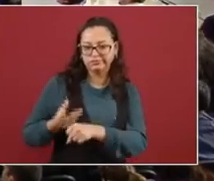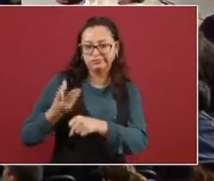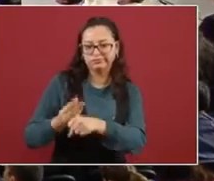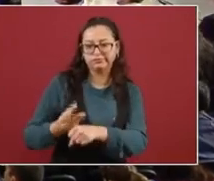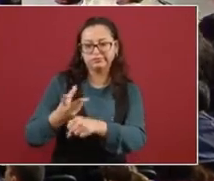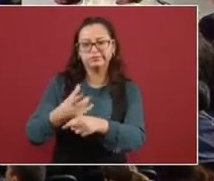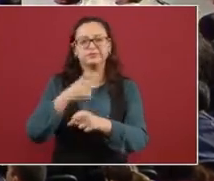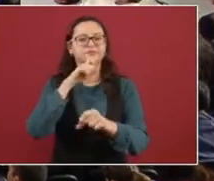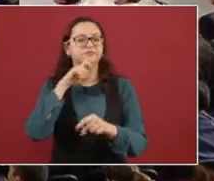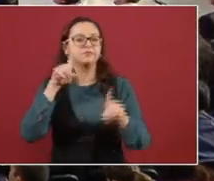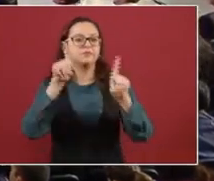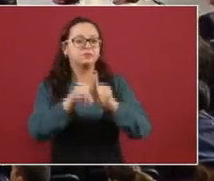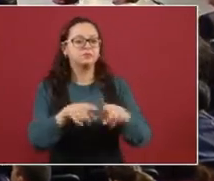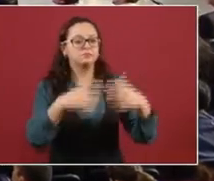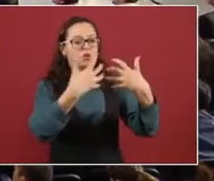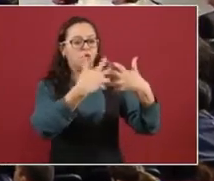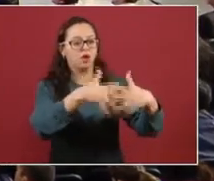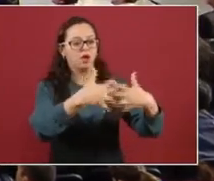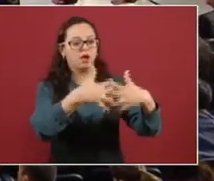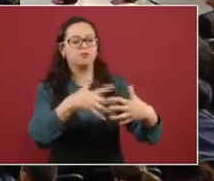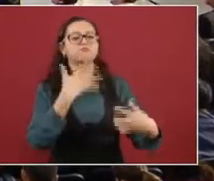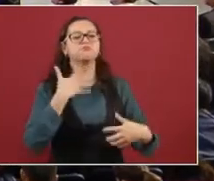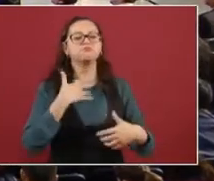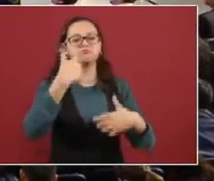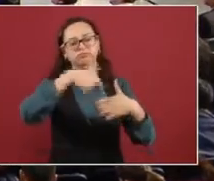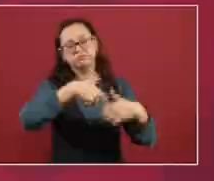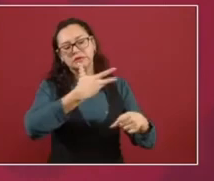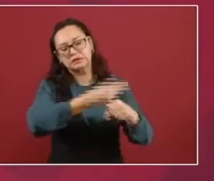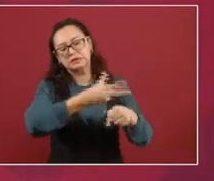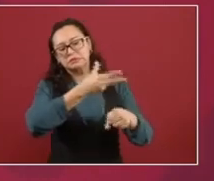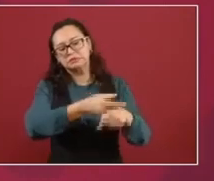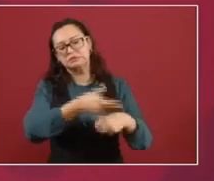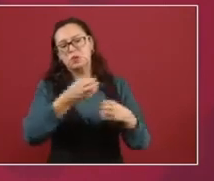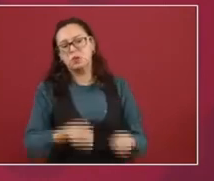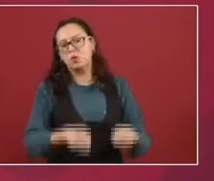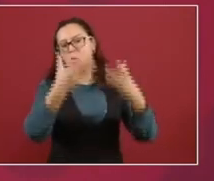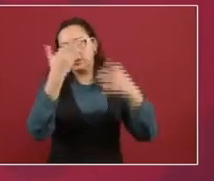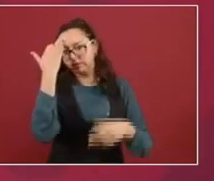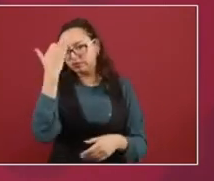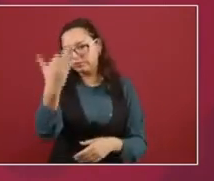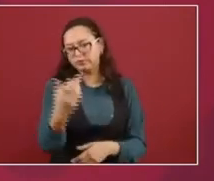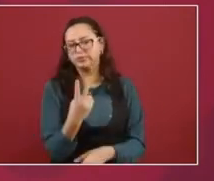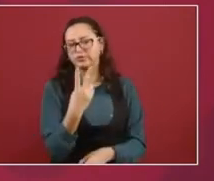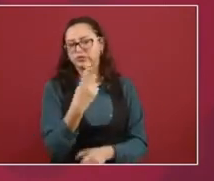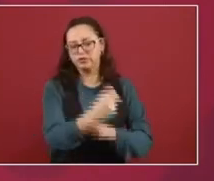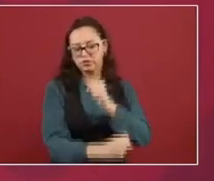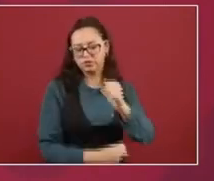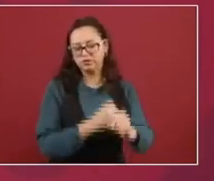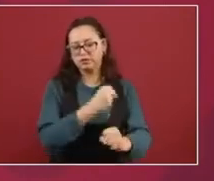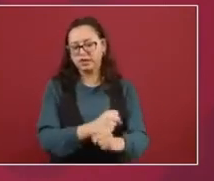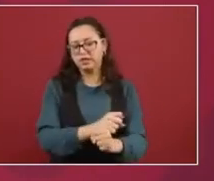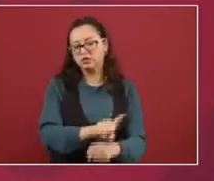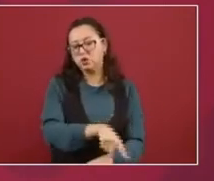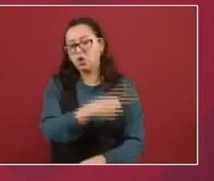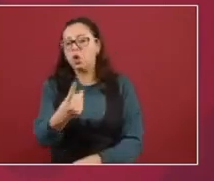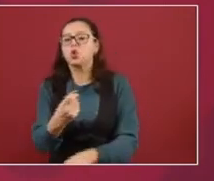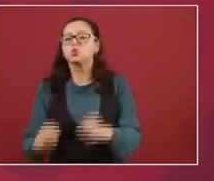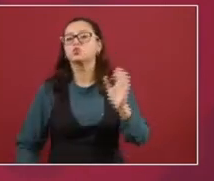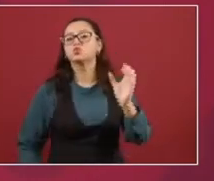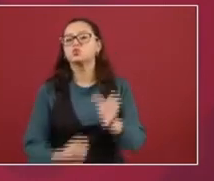6 refinerías, por ejemplo, son 2 años. La construcción de la nueva